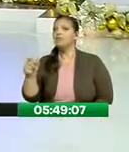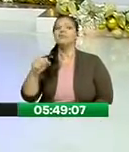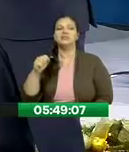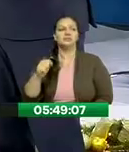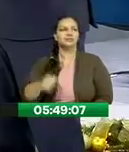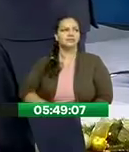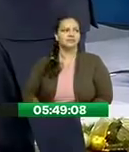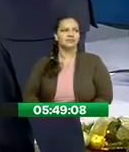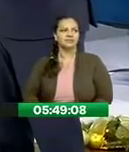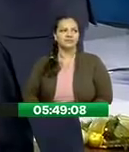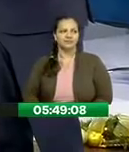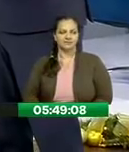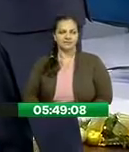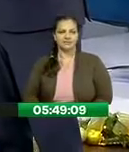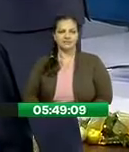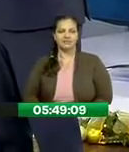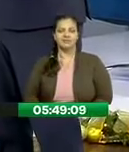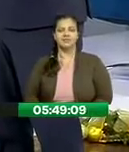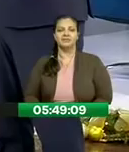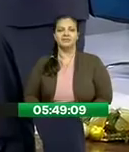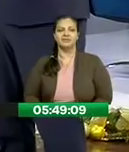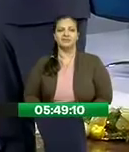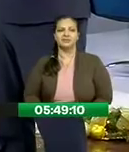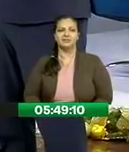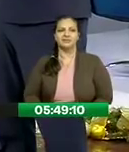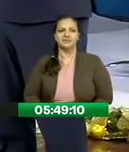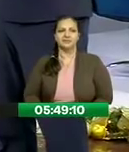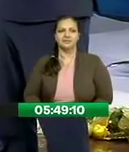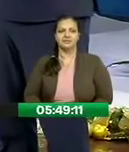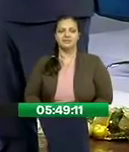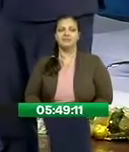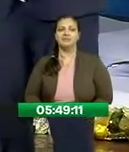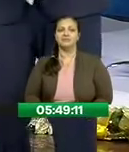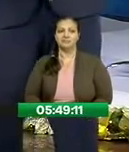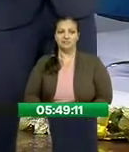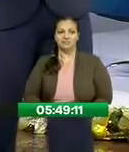¿Alguna vez en mi vida me han pegado alguna revolcada?